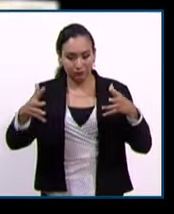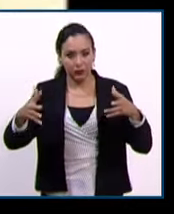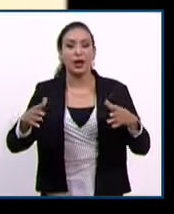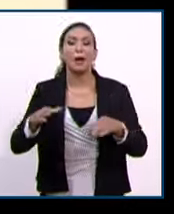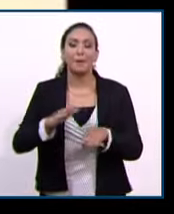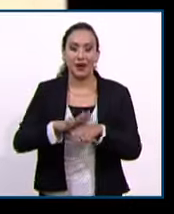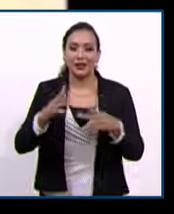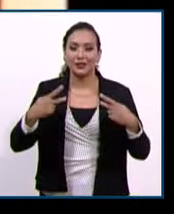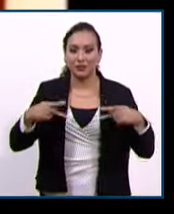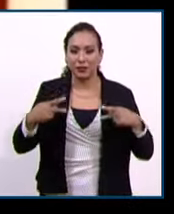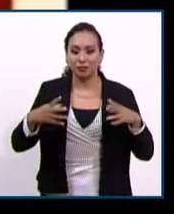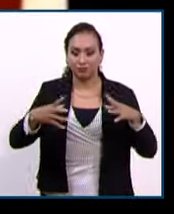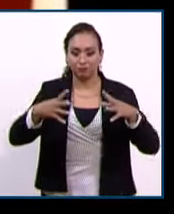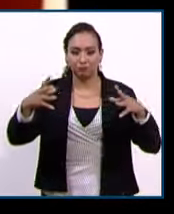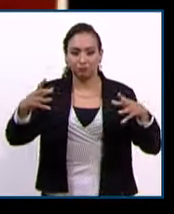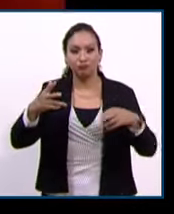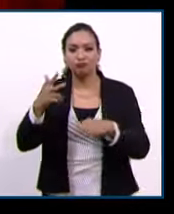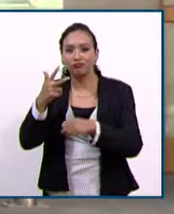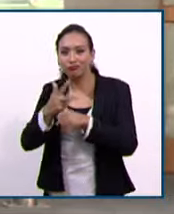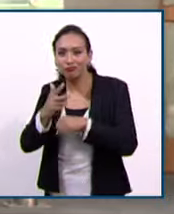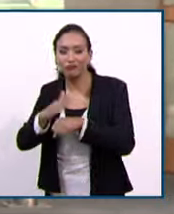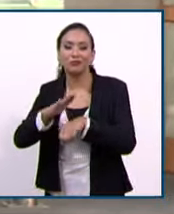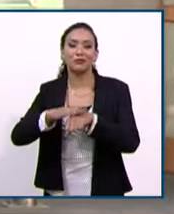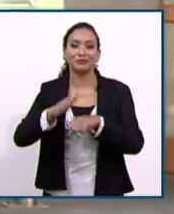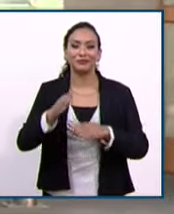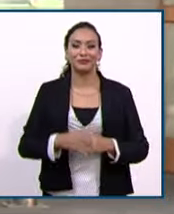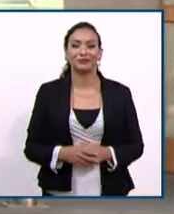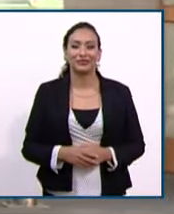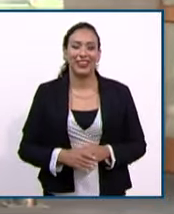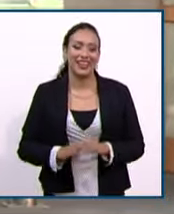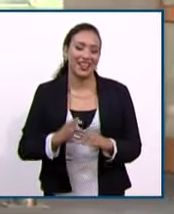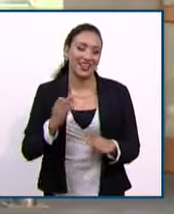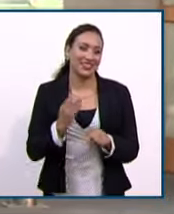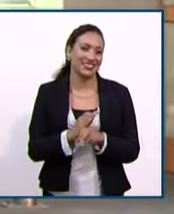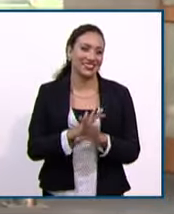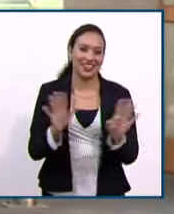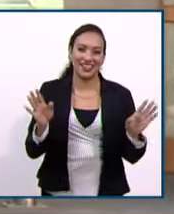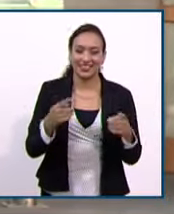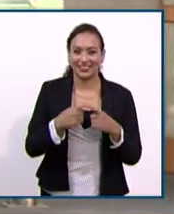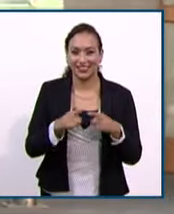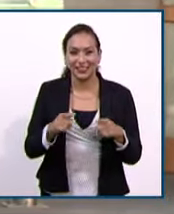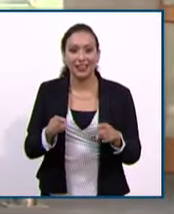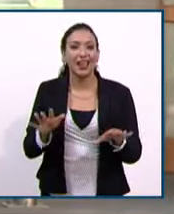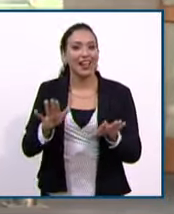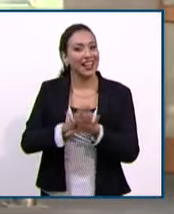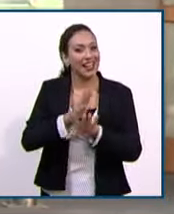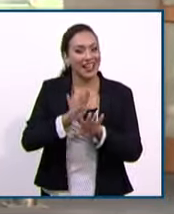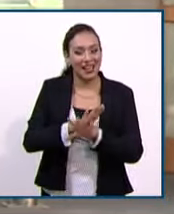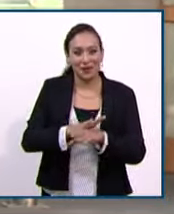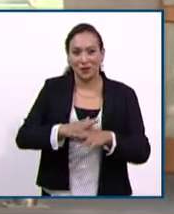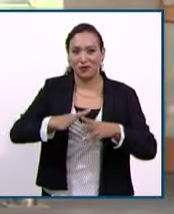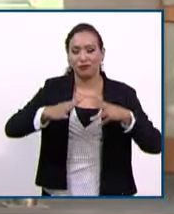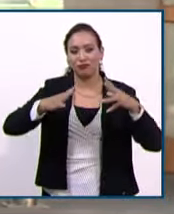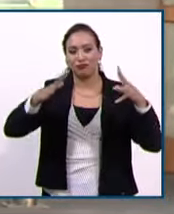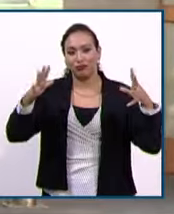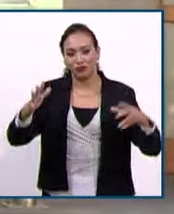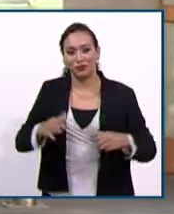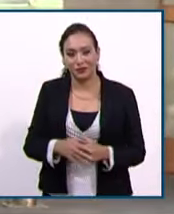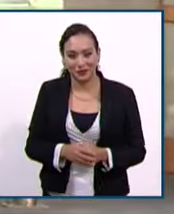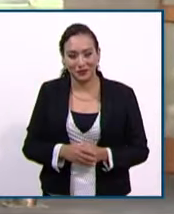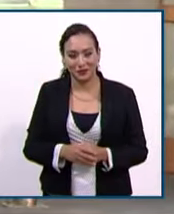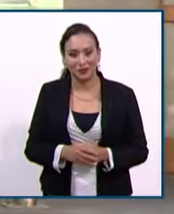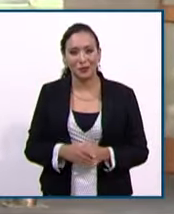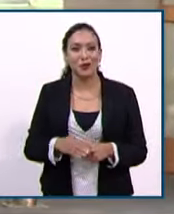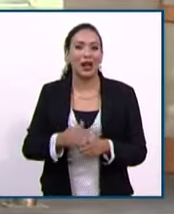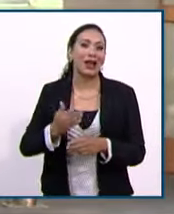ello las producciones propias. No, pues es otra cosa, se ve una evolución gigante de ser un